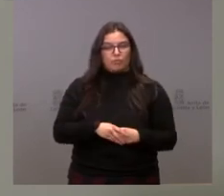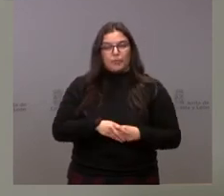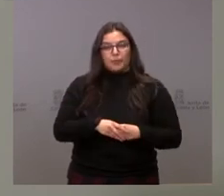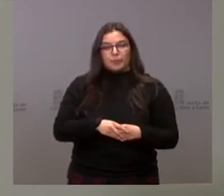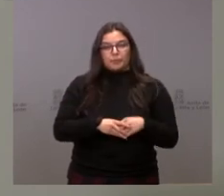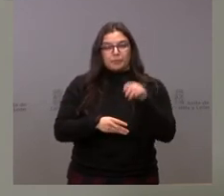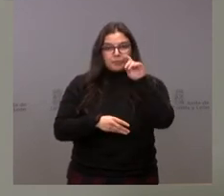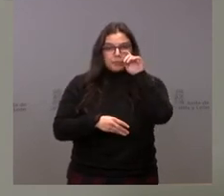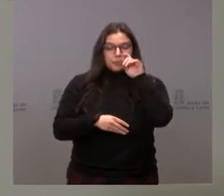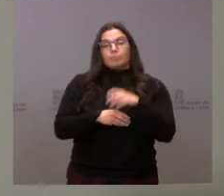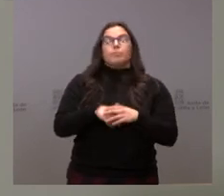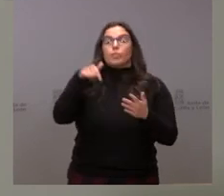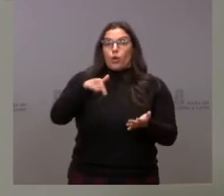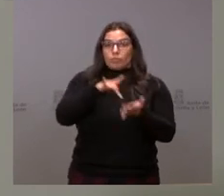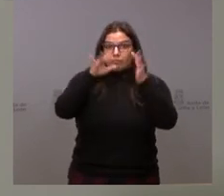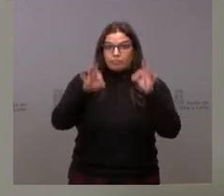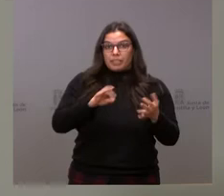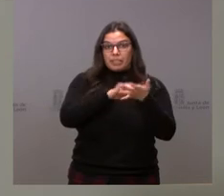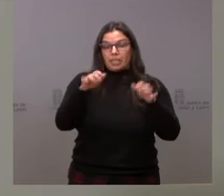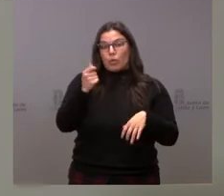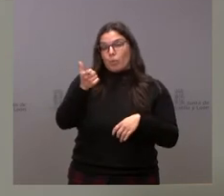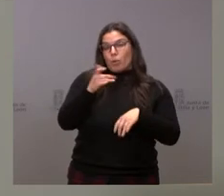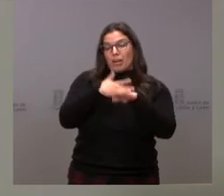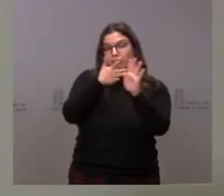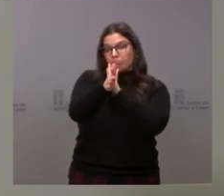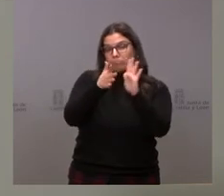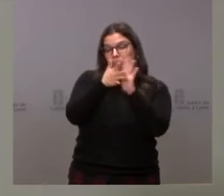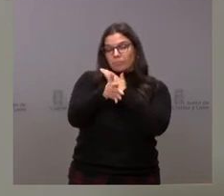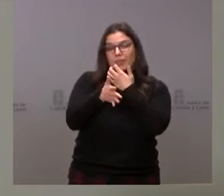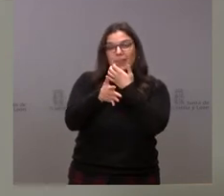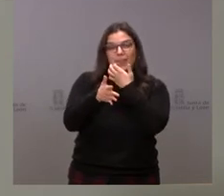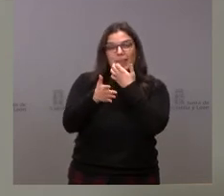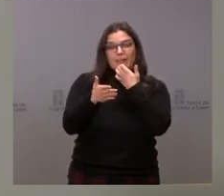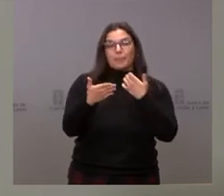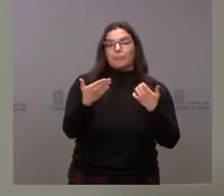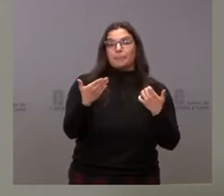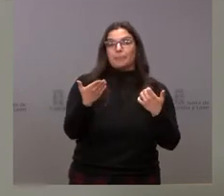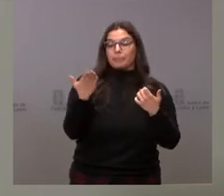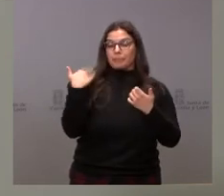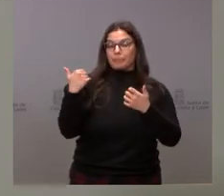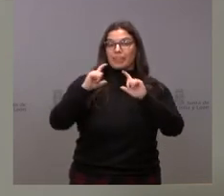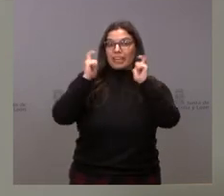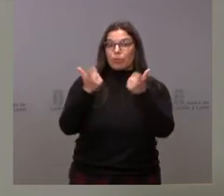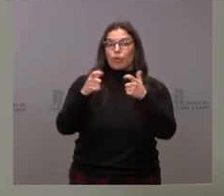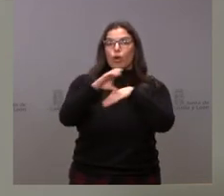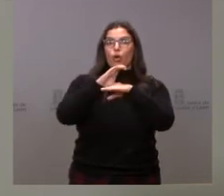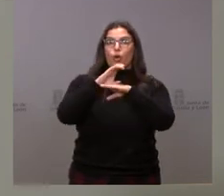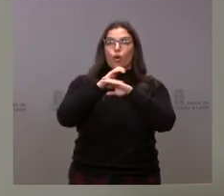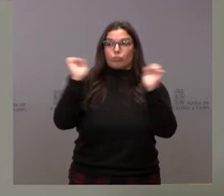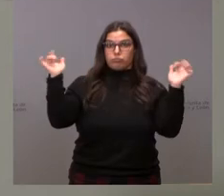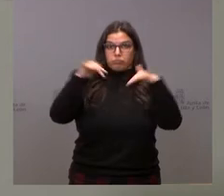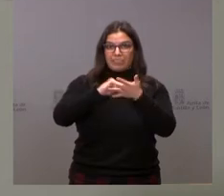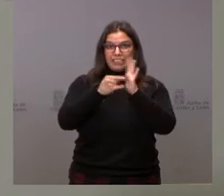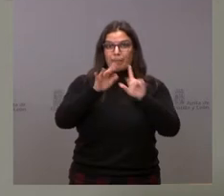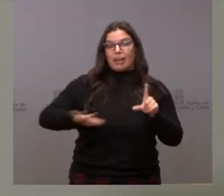fecha de hoy en castilla y león así como para hacerles algunas consideraciones de la reunión de la reunión del consejo interterritorial del sistema nacional de